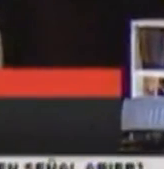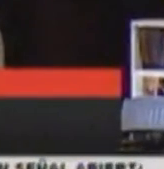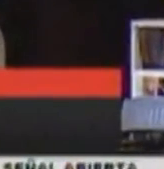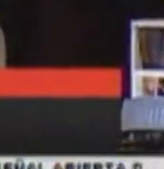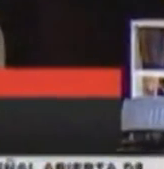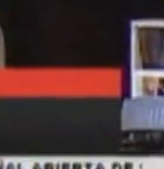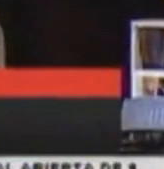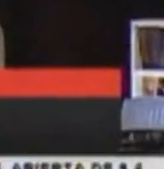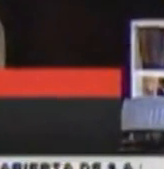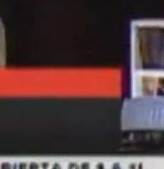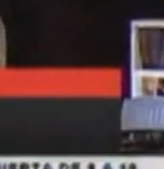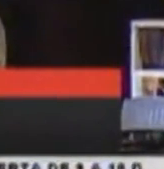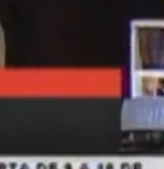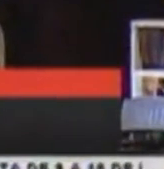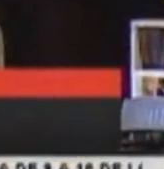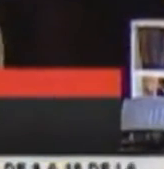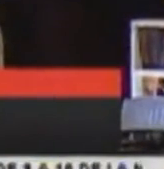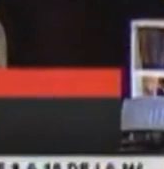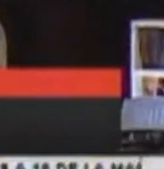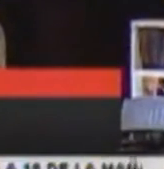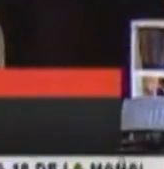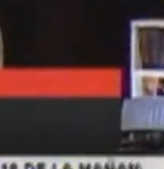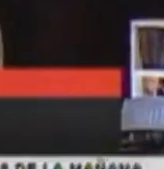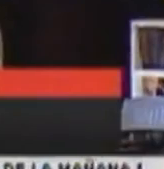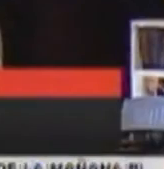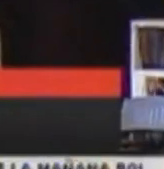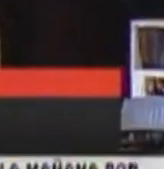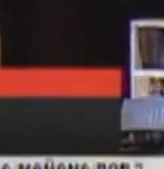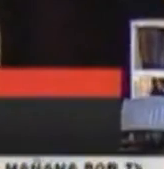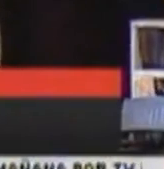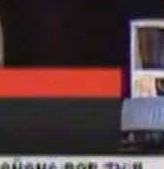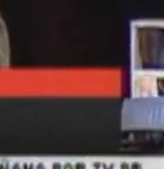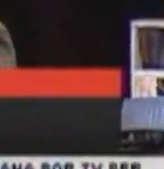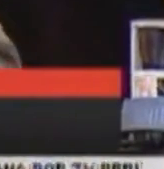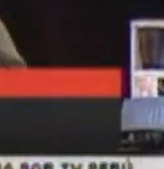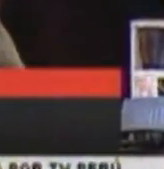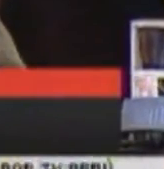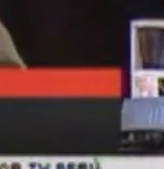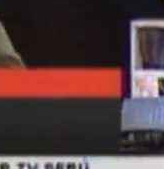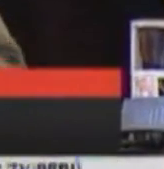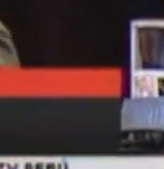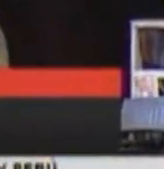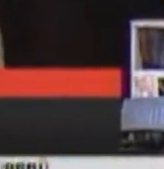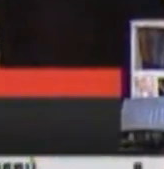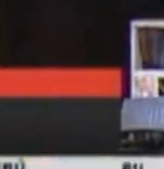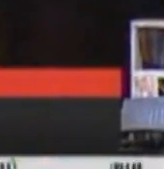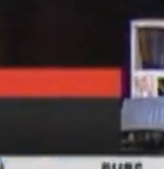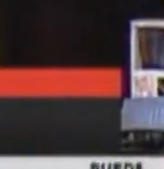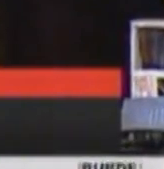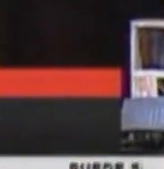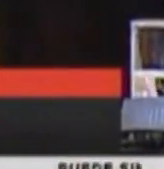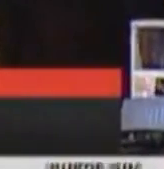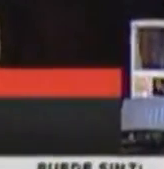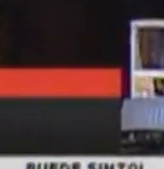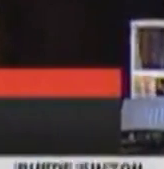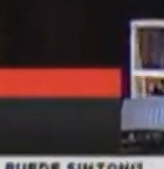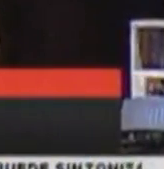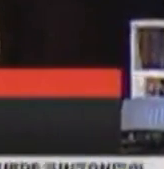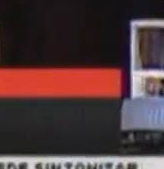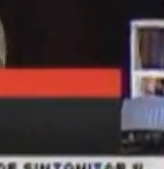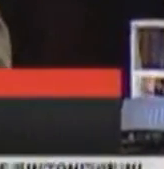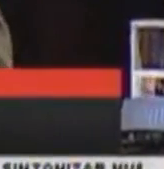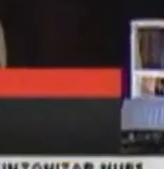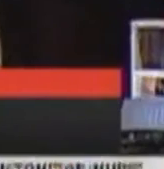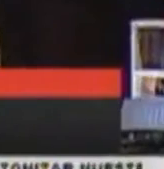verdad, le hemos preguntado, ¿y cuándo vamos a tener? ¿Qué cosas para los 1,000 municipios más pequeños? Eso es en el otro extremo, aquí estamos hablando de los sectores y los